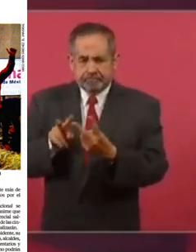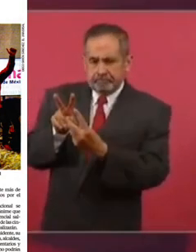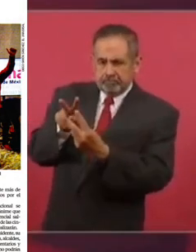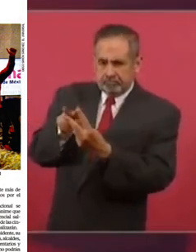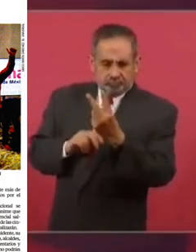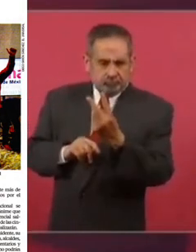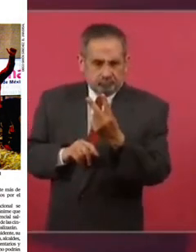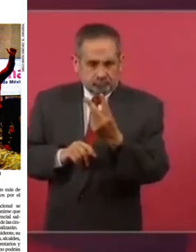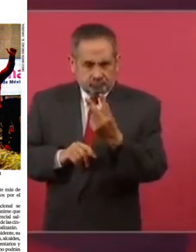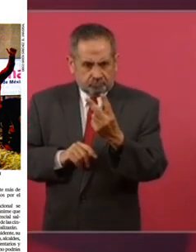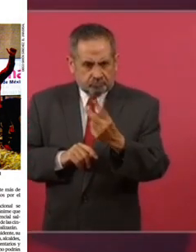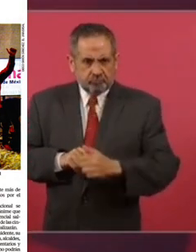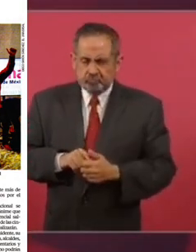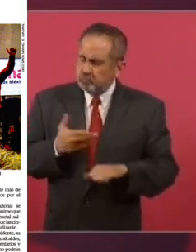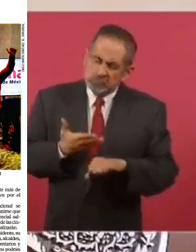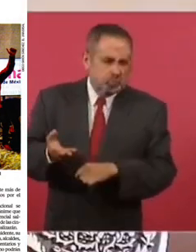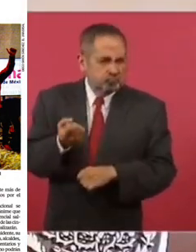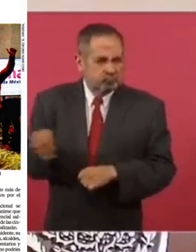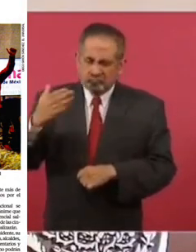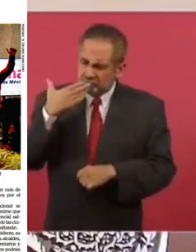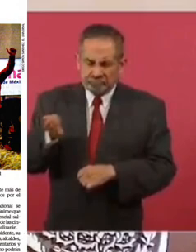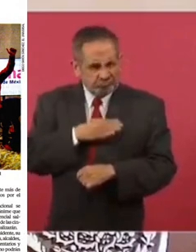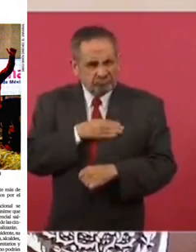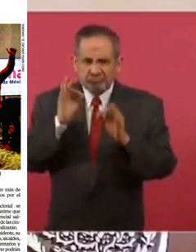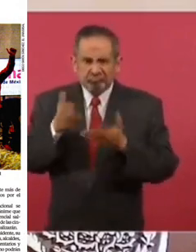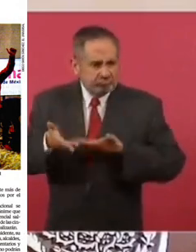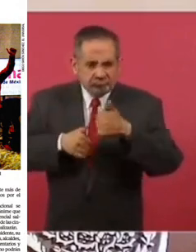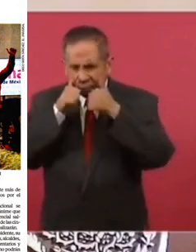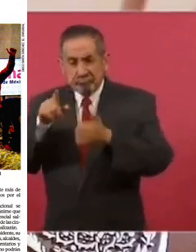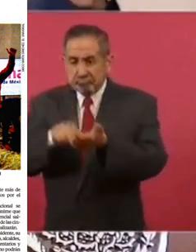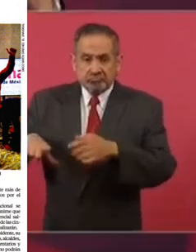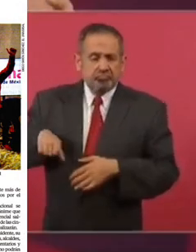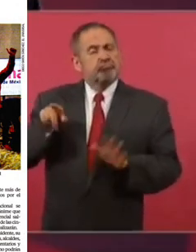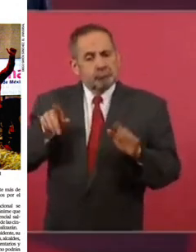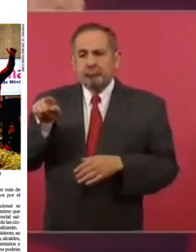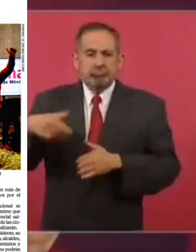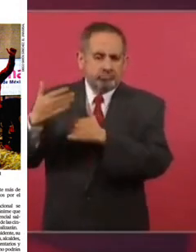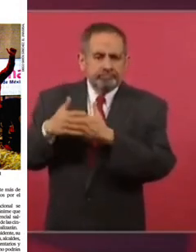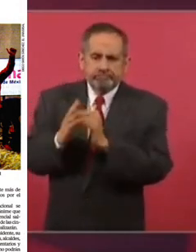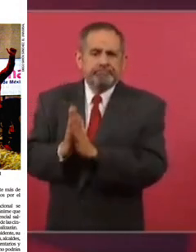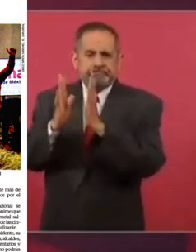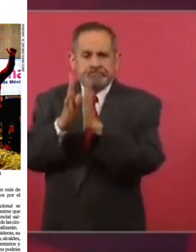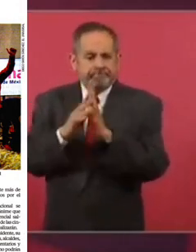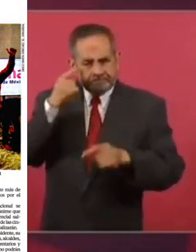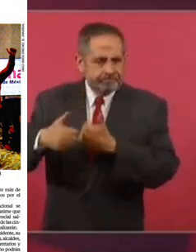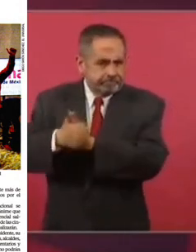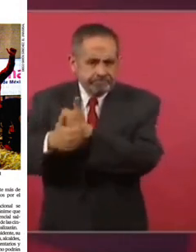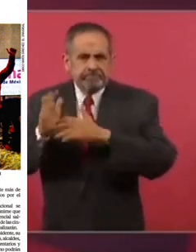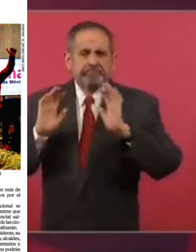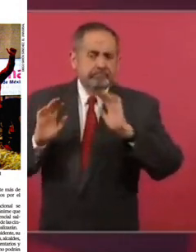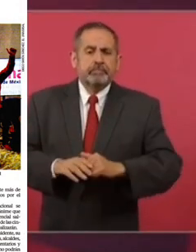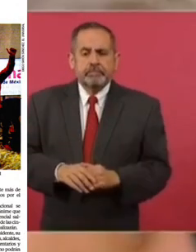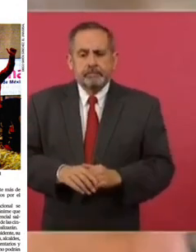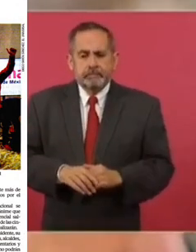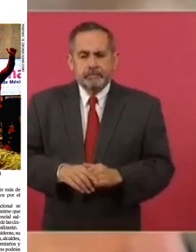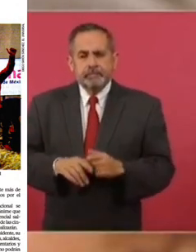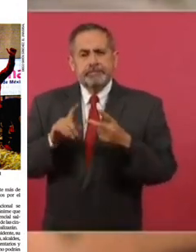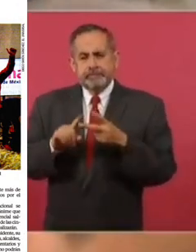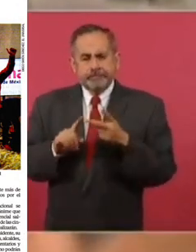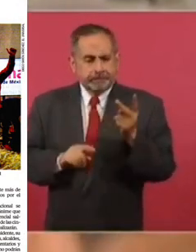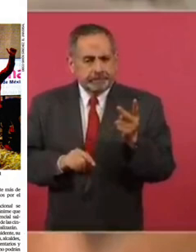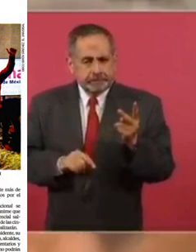dos muy buenos servidores públicos que ahora van a participar. Y